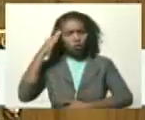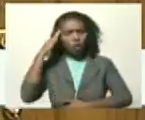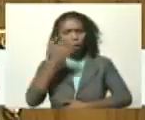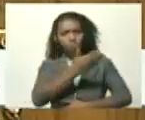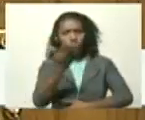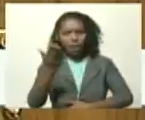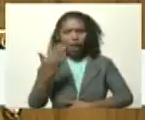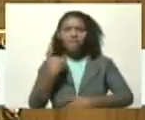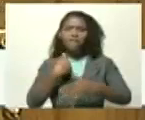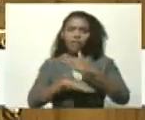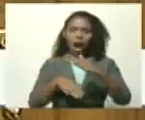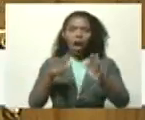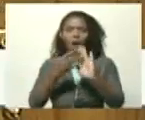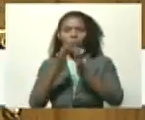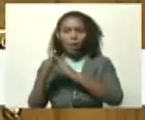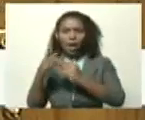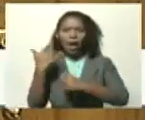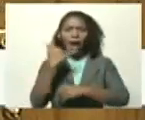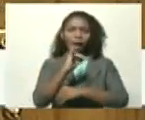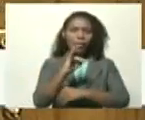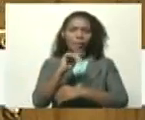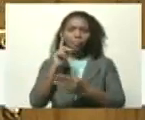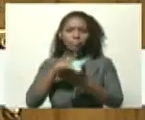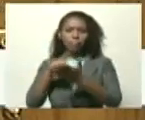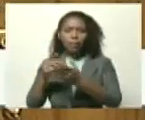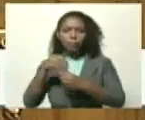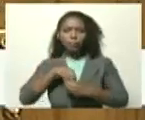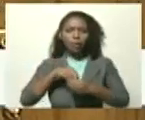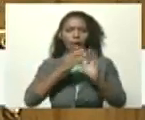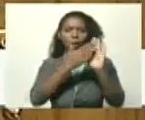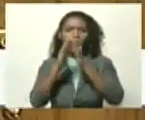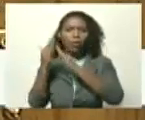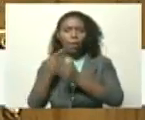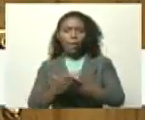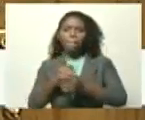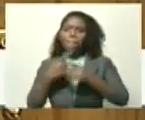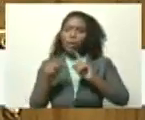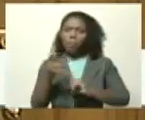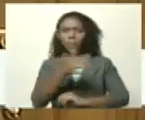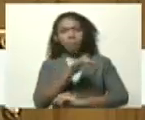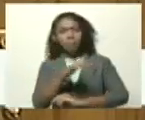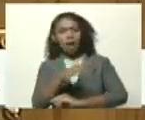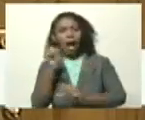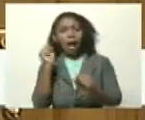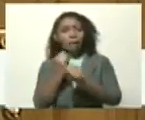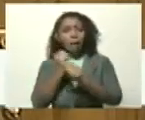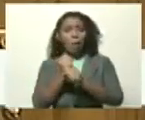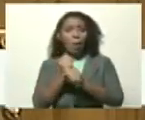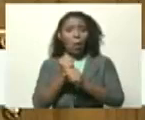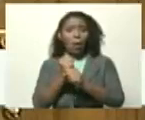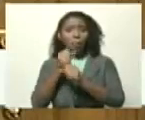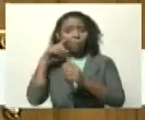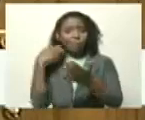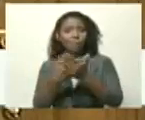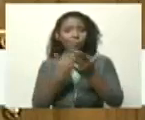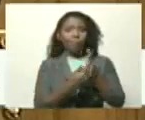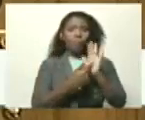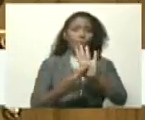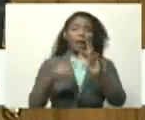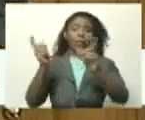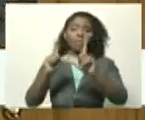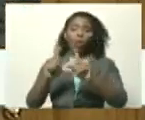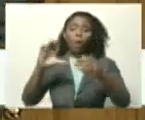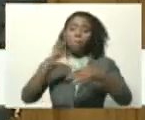se van a sus comunidades y están en sus comunidades. Pero pareciera que el trabajo que importa es el que se muestra aquí en televisión los martes y